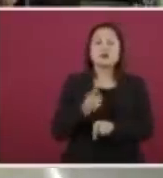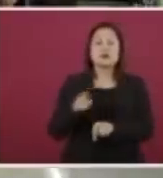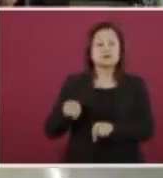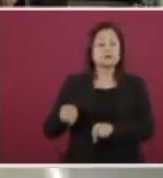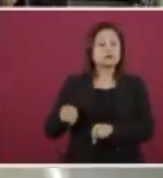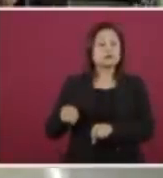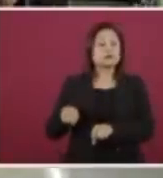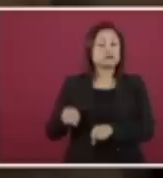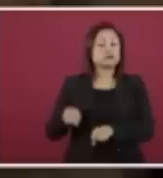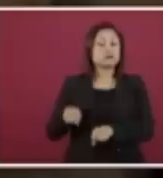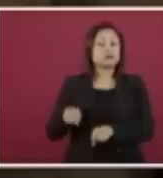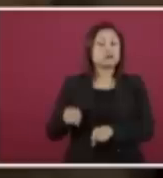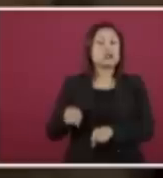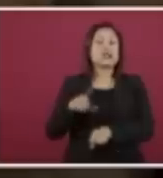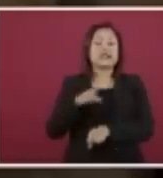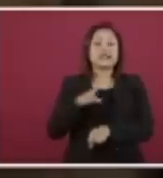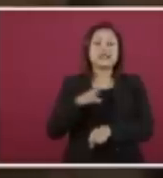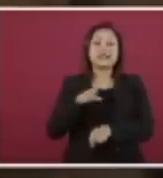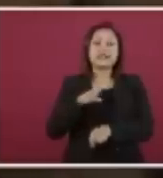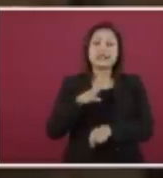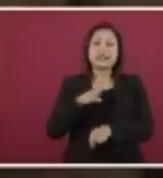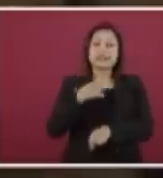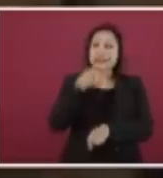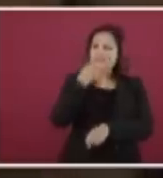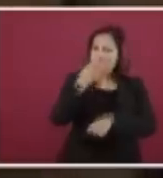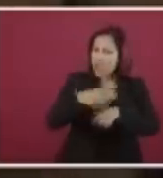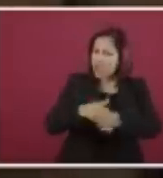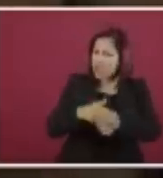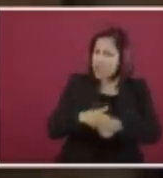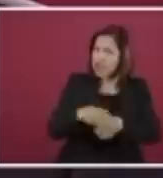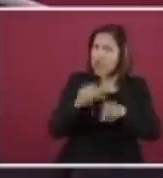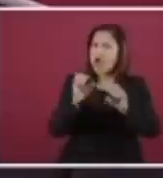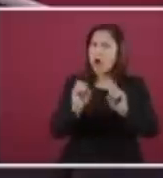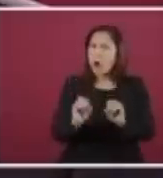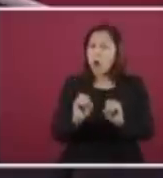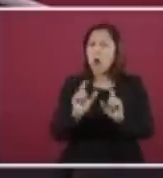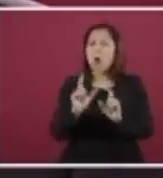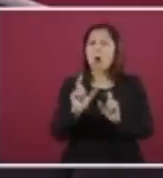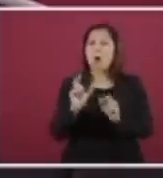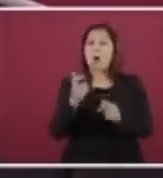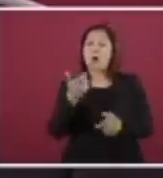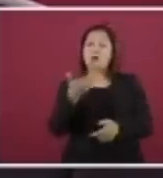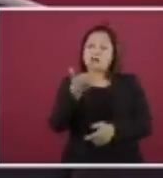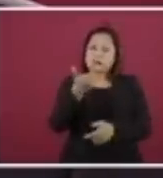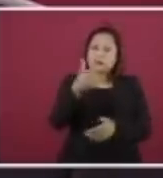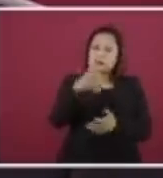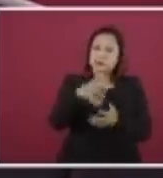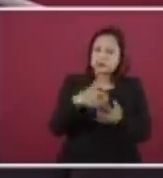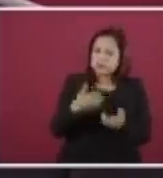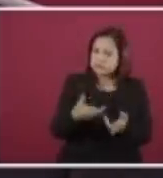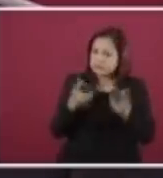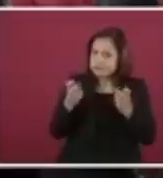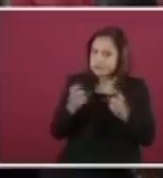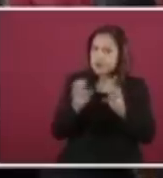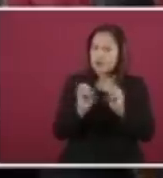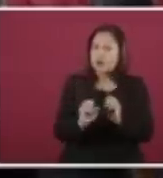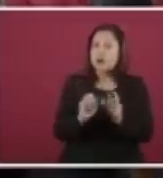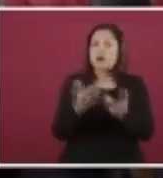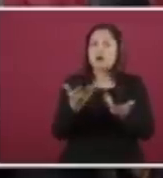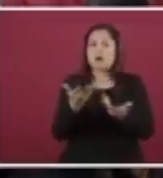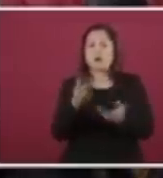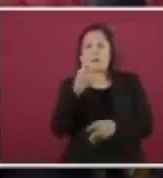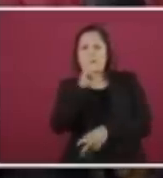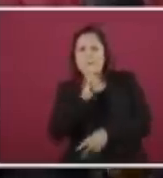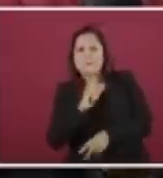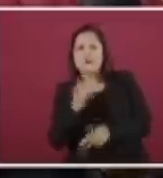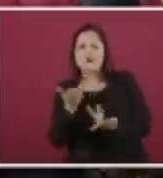y los señalan con prácticas engañosas y estafas, y son seguidores de usted. No sé si esté usted enterado y qué